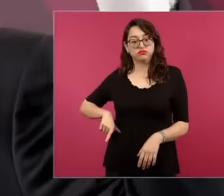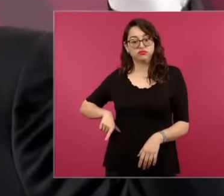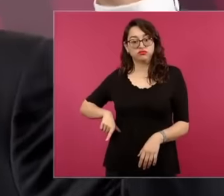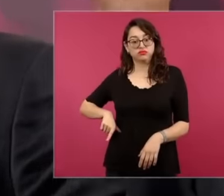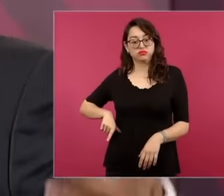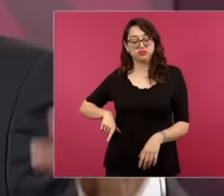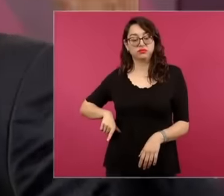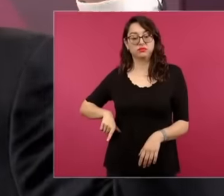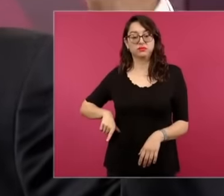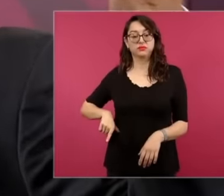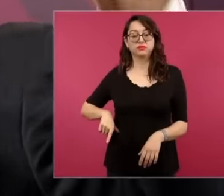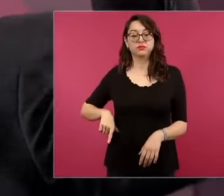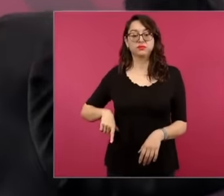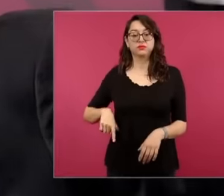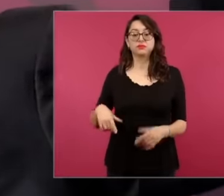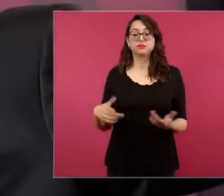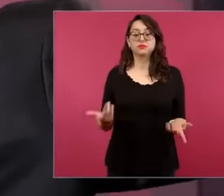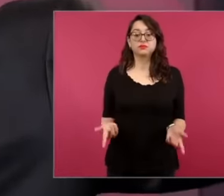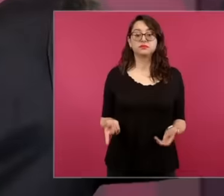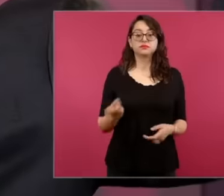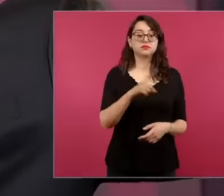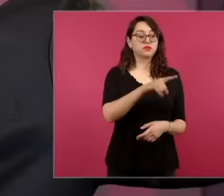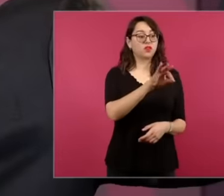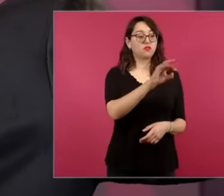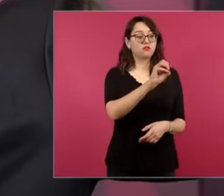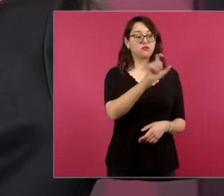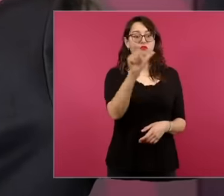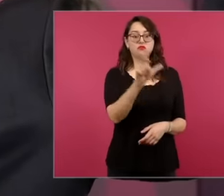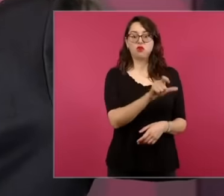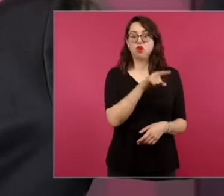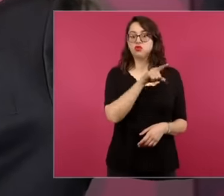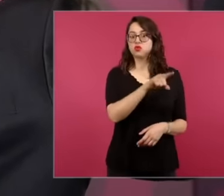de Fox,